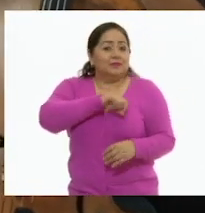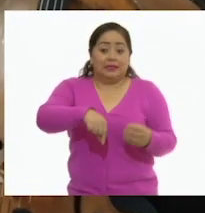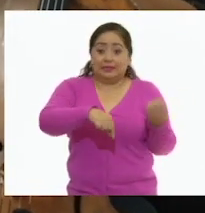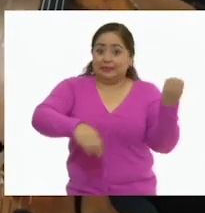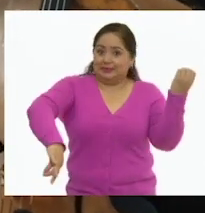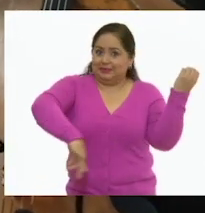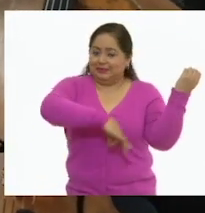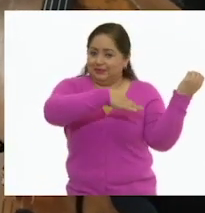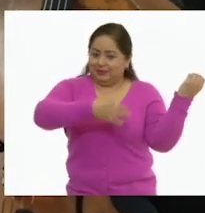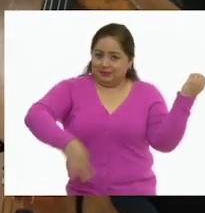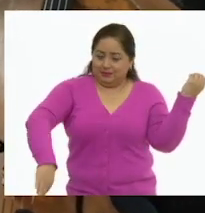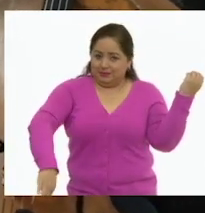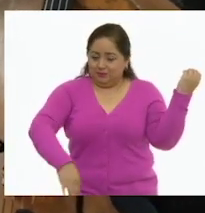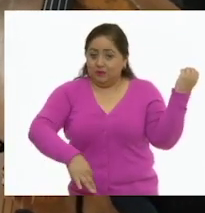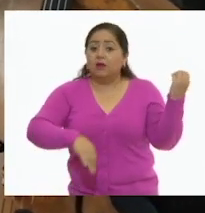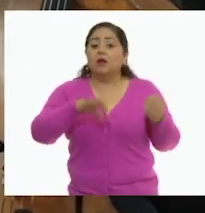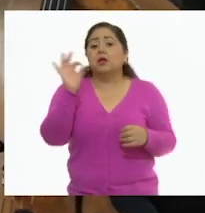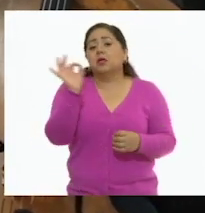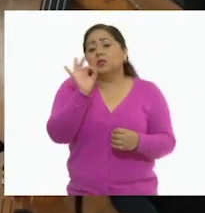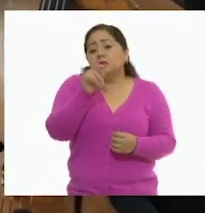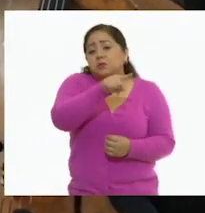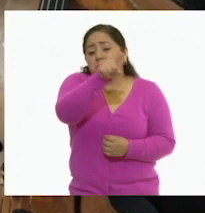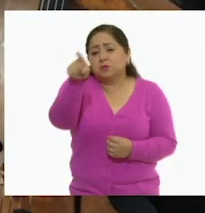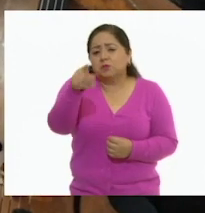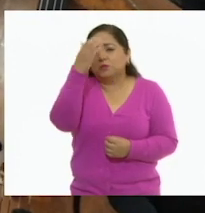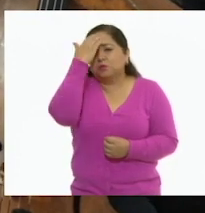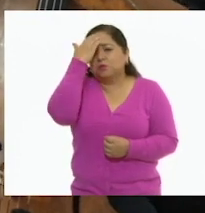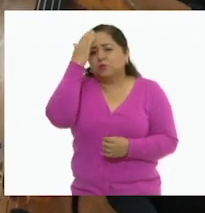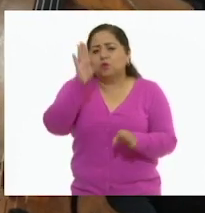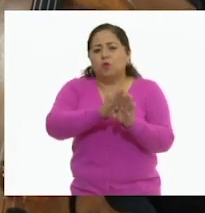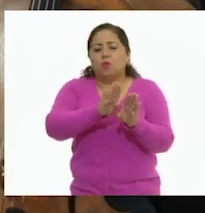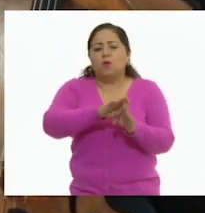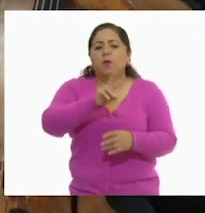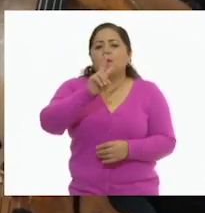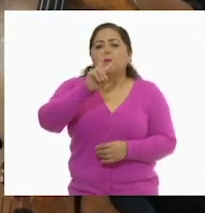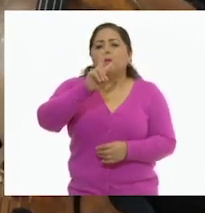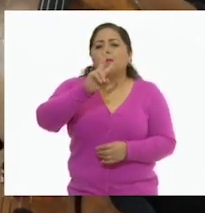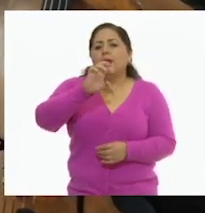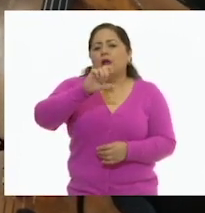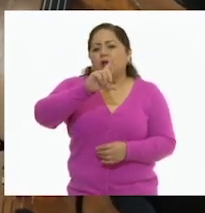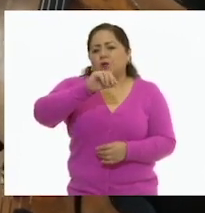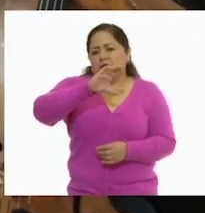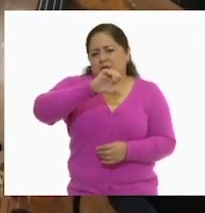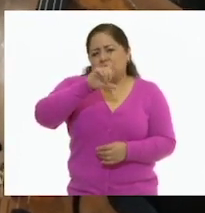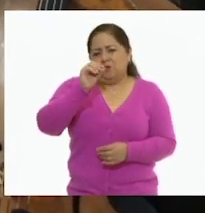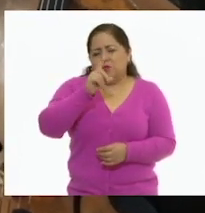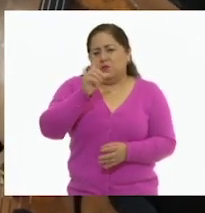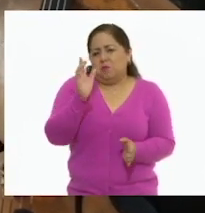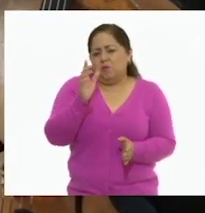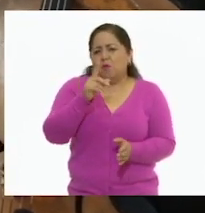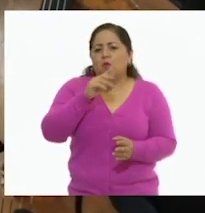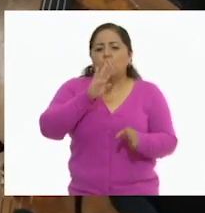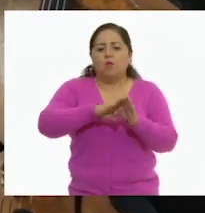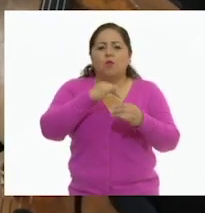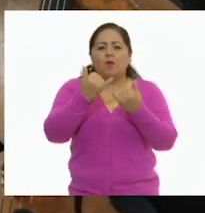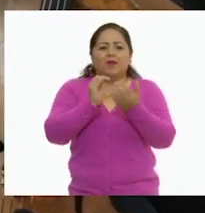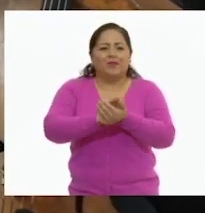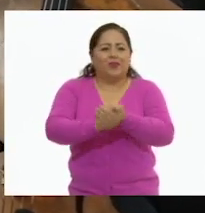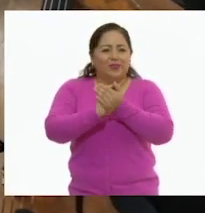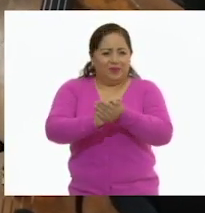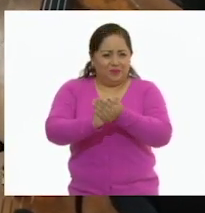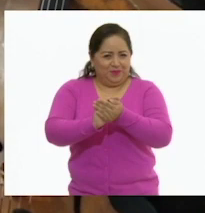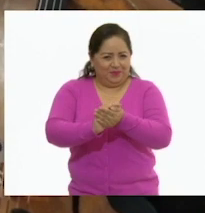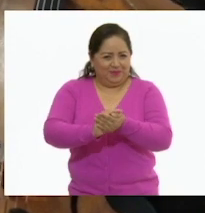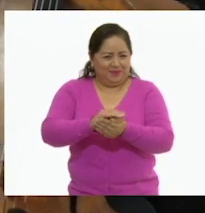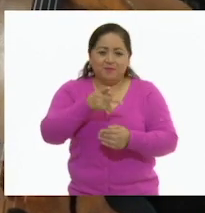violonchelo. Quizá muchos de ustedes lo conocen por el violoncello debido al juego de la lotería,